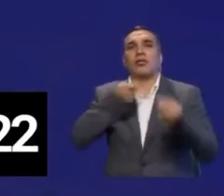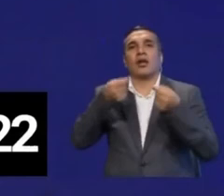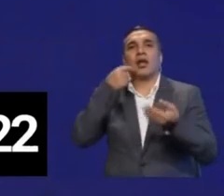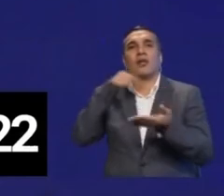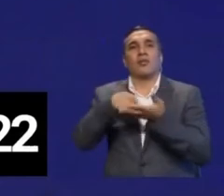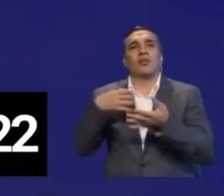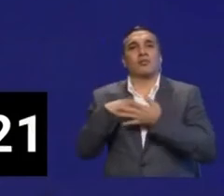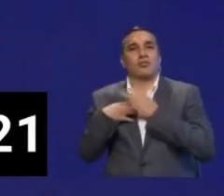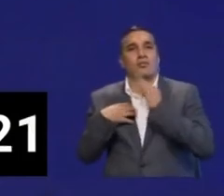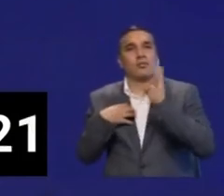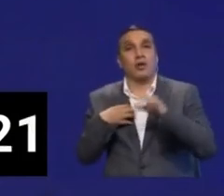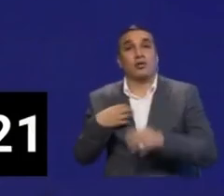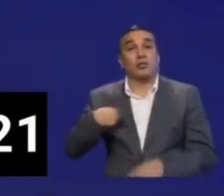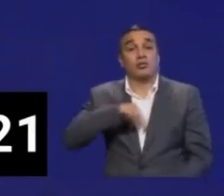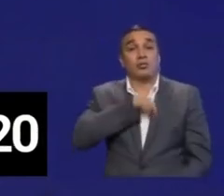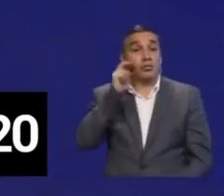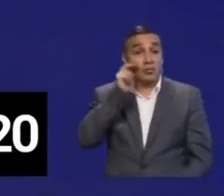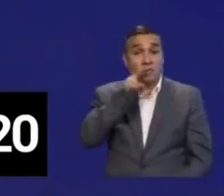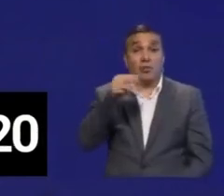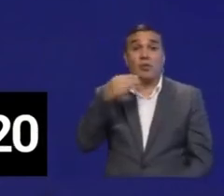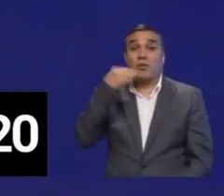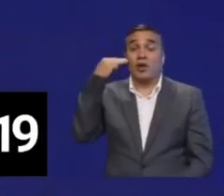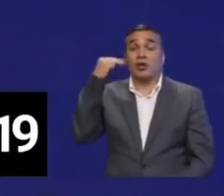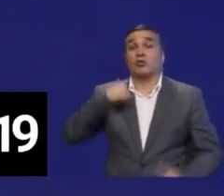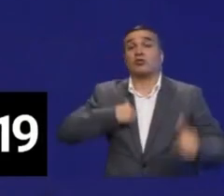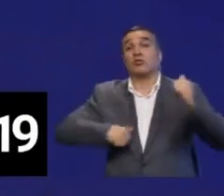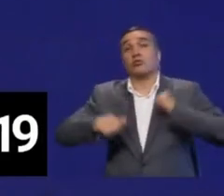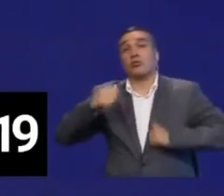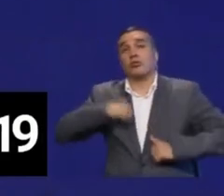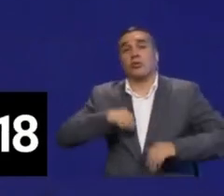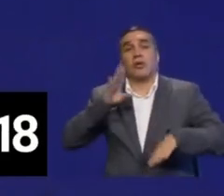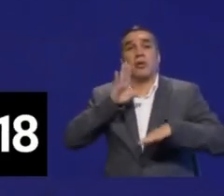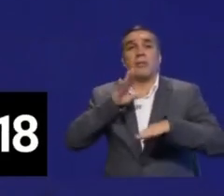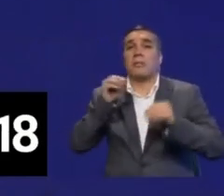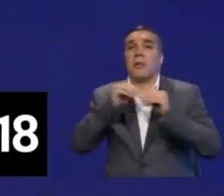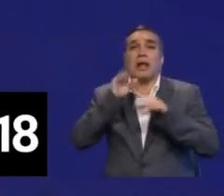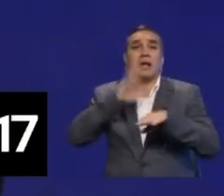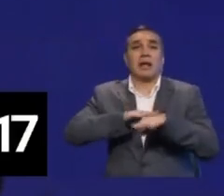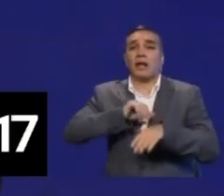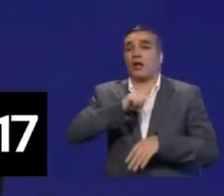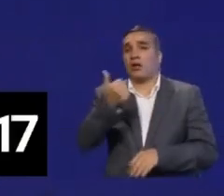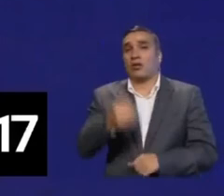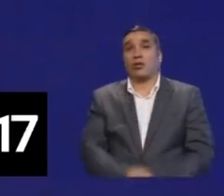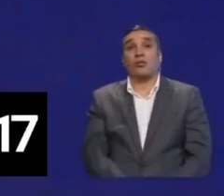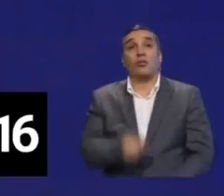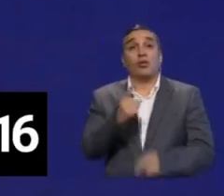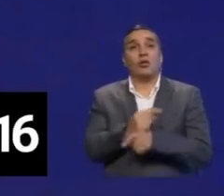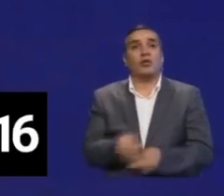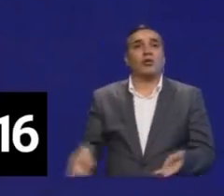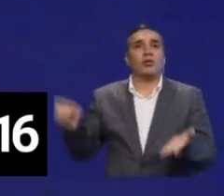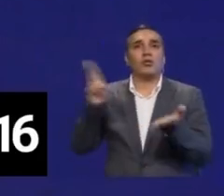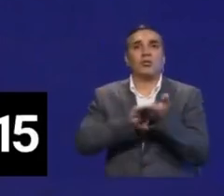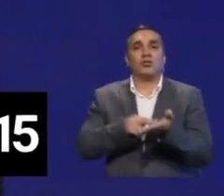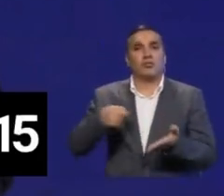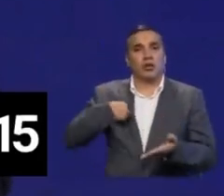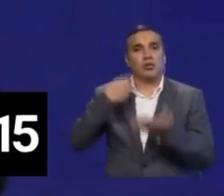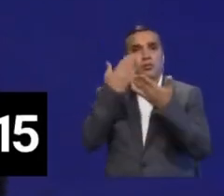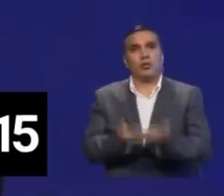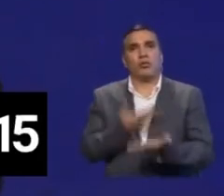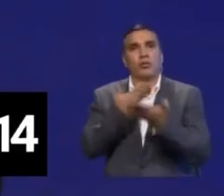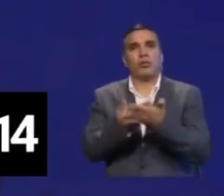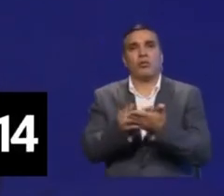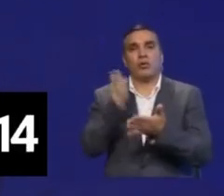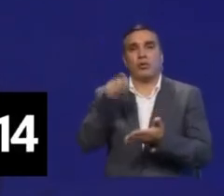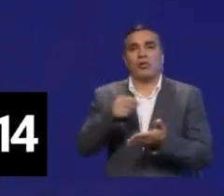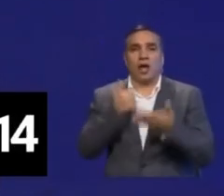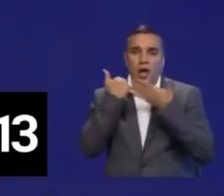pandemia. Vimos cómo las madres han sufrido más que el resto en el marco de esta pandemia. Por eso ratificamos nuestra propuesta. Hay que